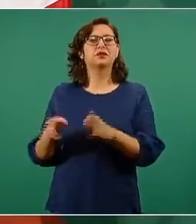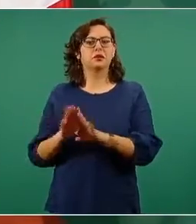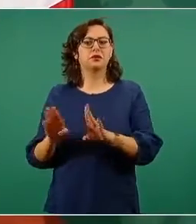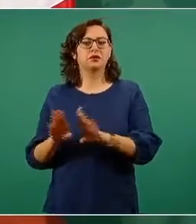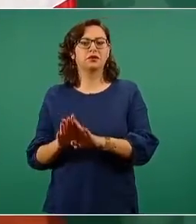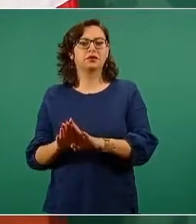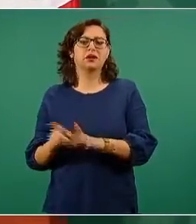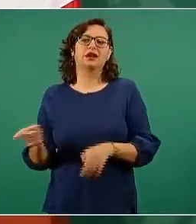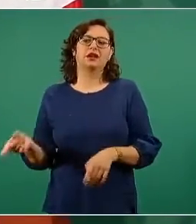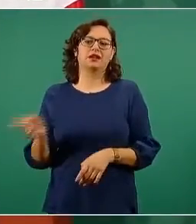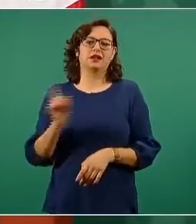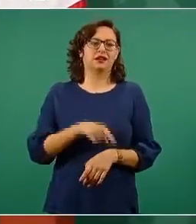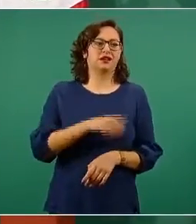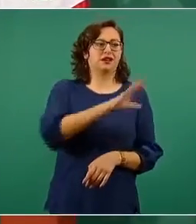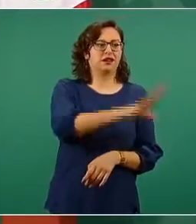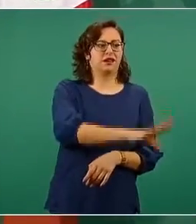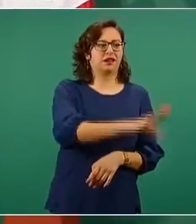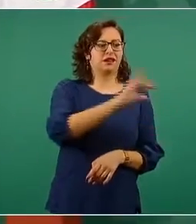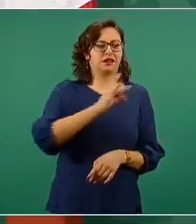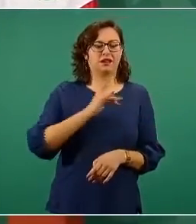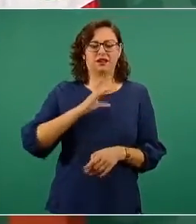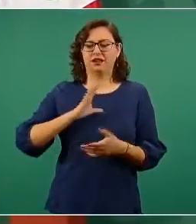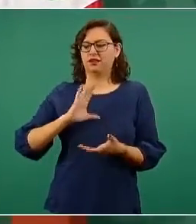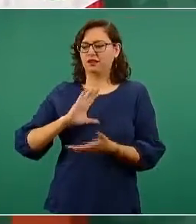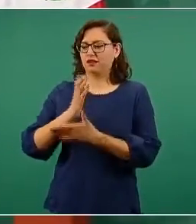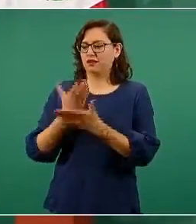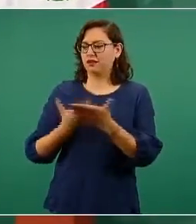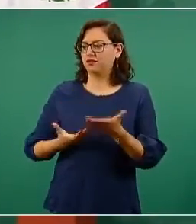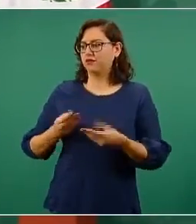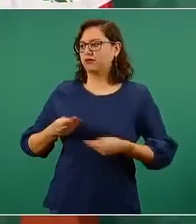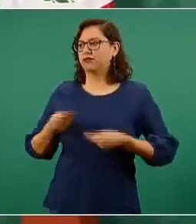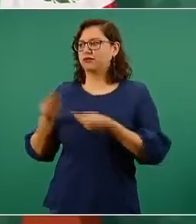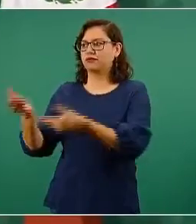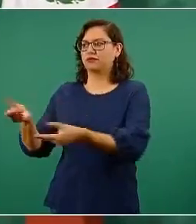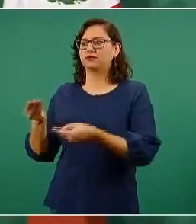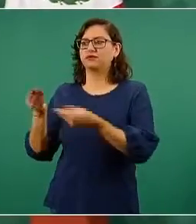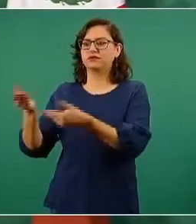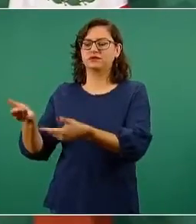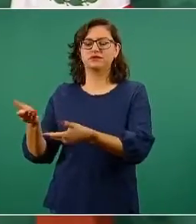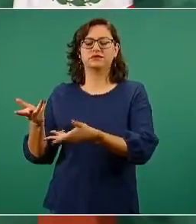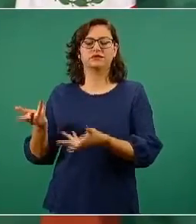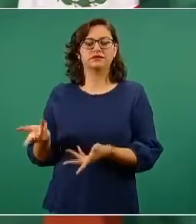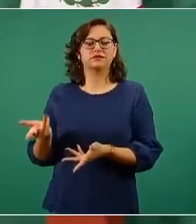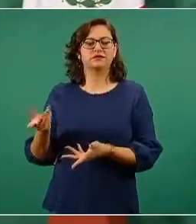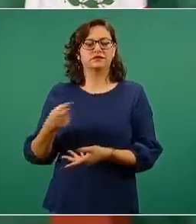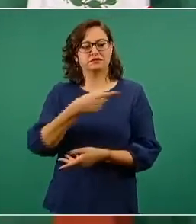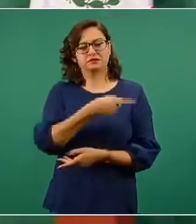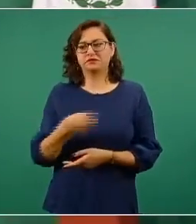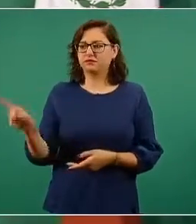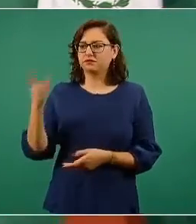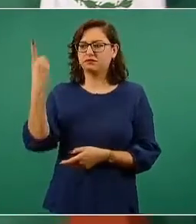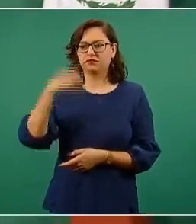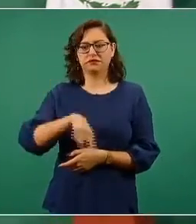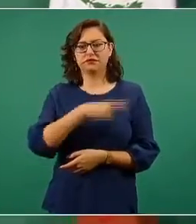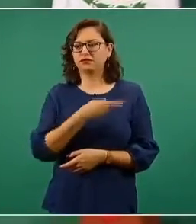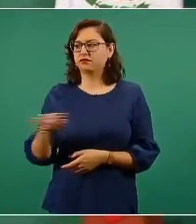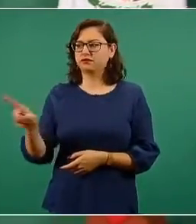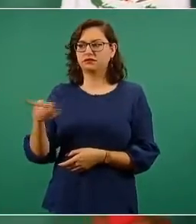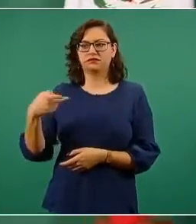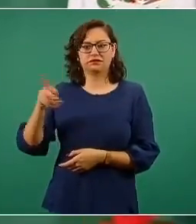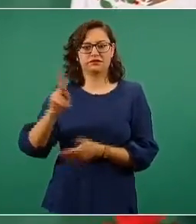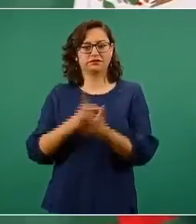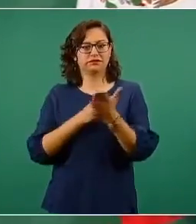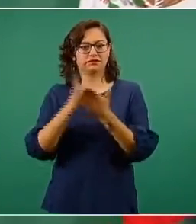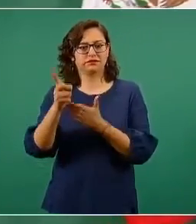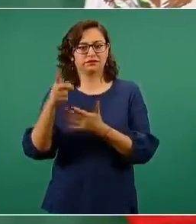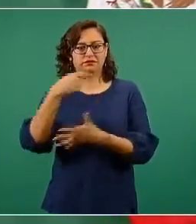cabo para no reconocerle derechos a los trabajadores, sus prestaciones.